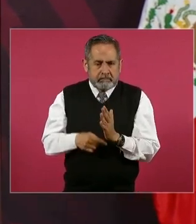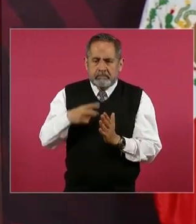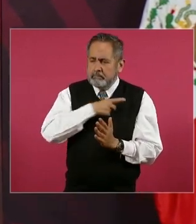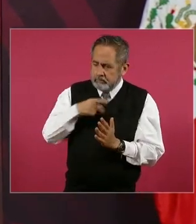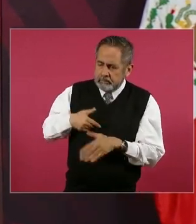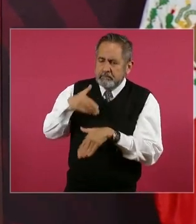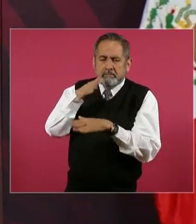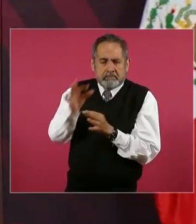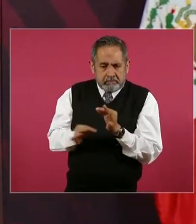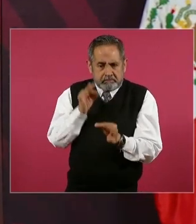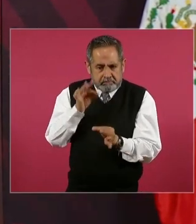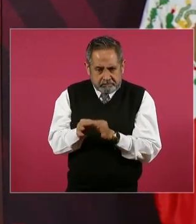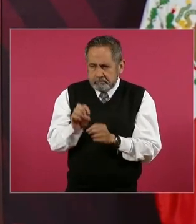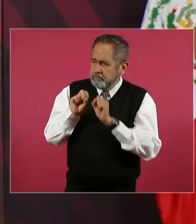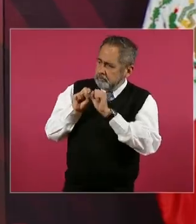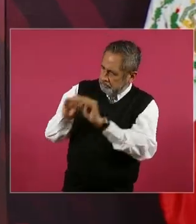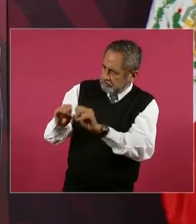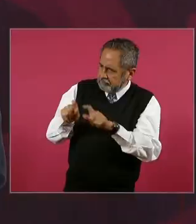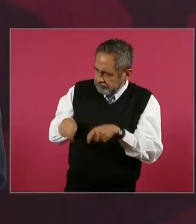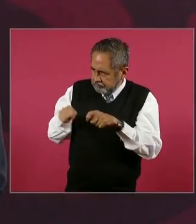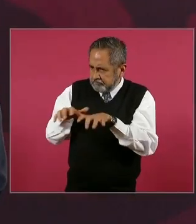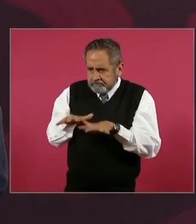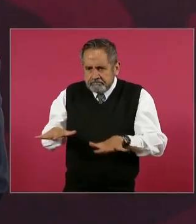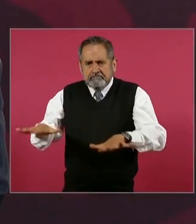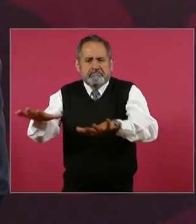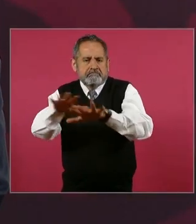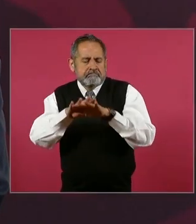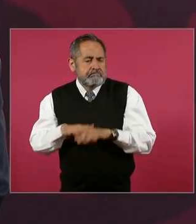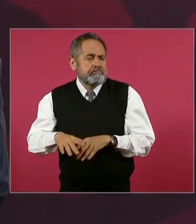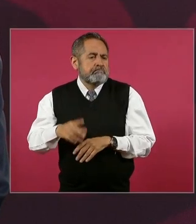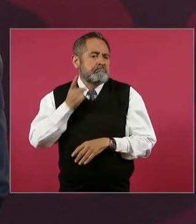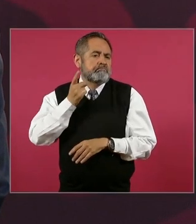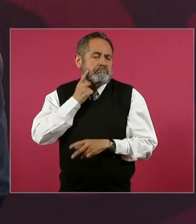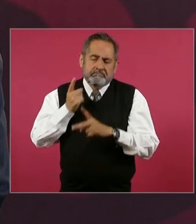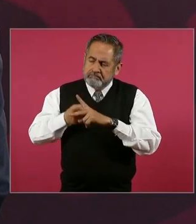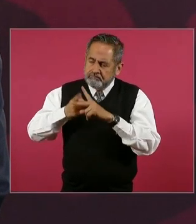materia entonces en qué